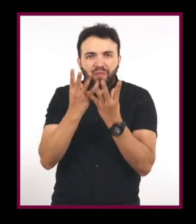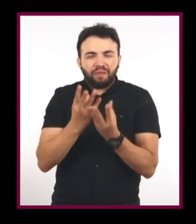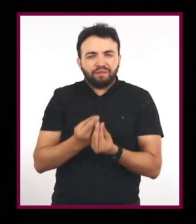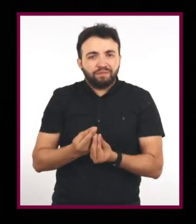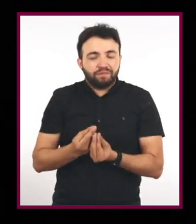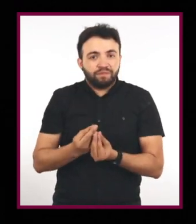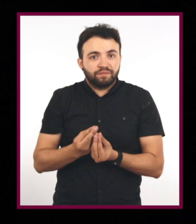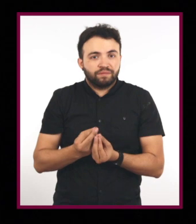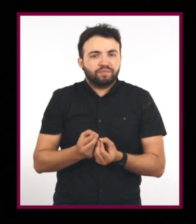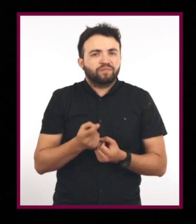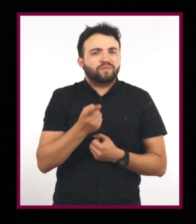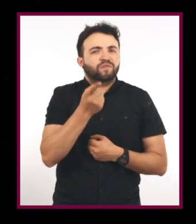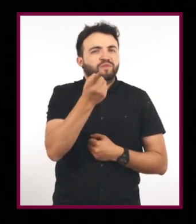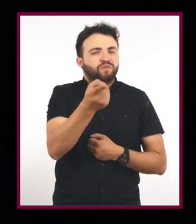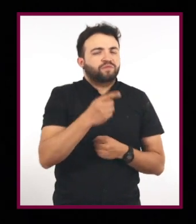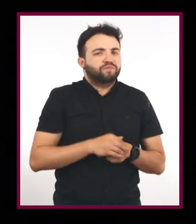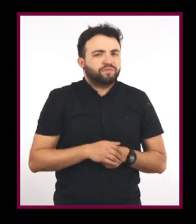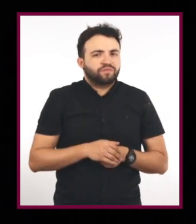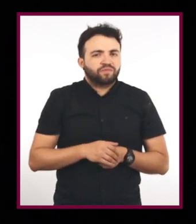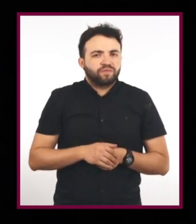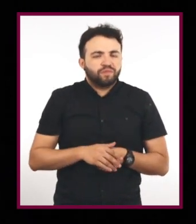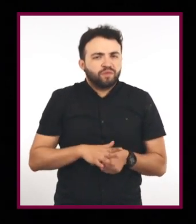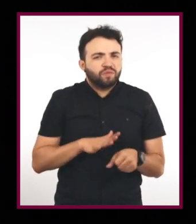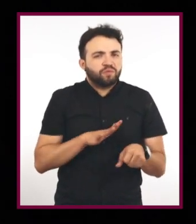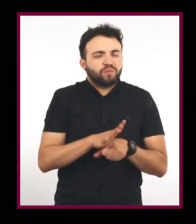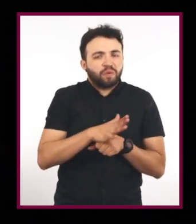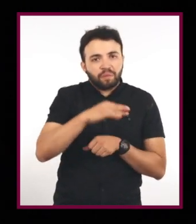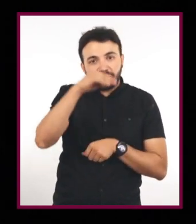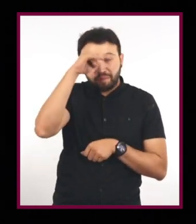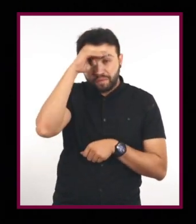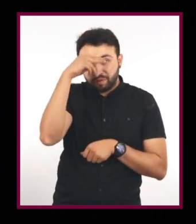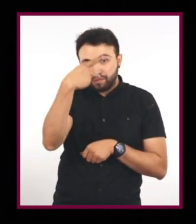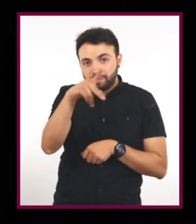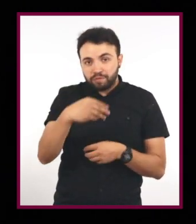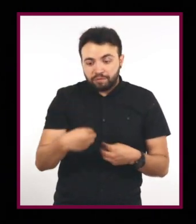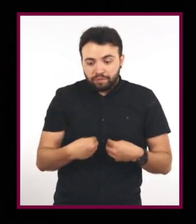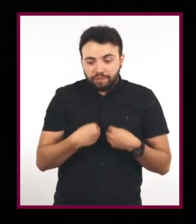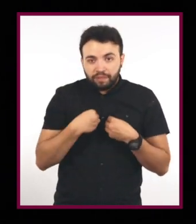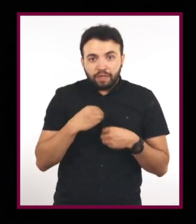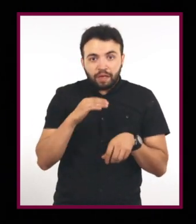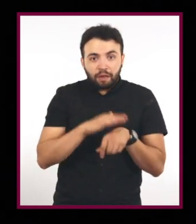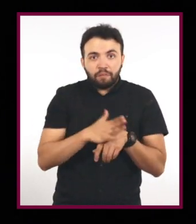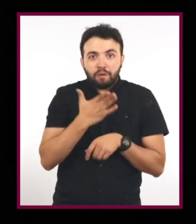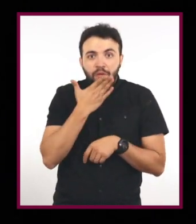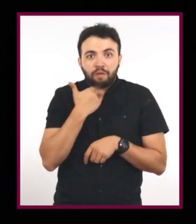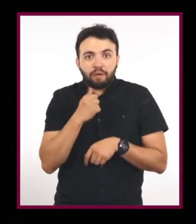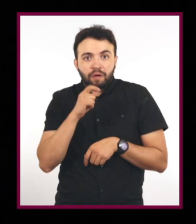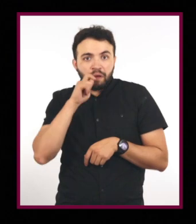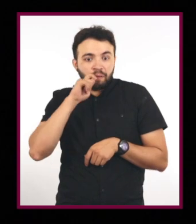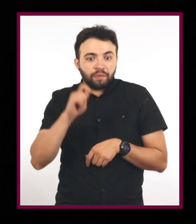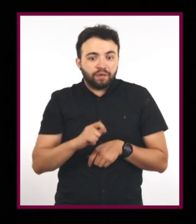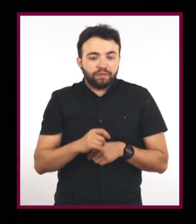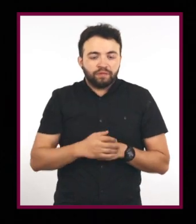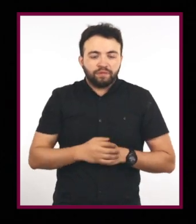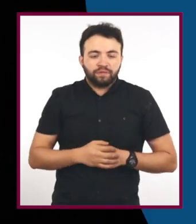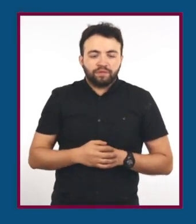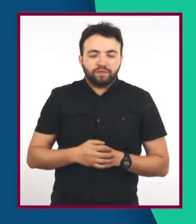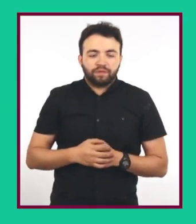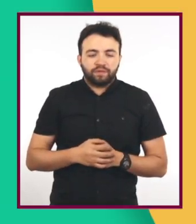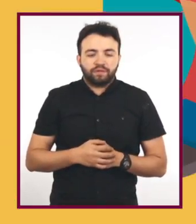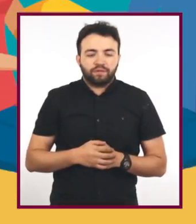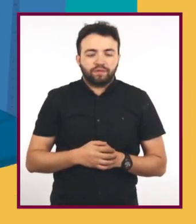de varios días. ¿Y a ti? ¿A qué te sabría la vida sin amigos y amigas?